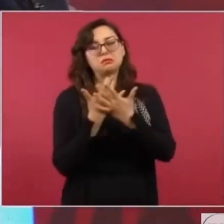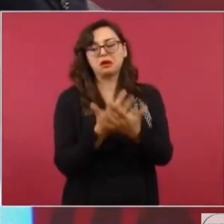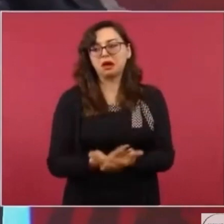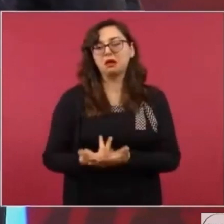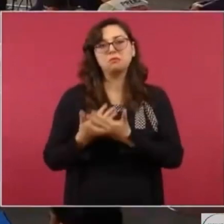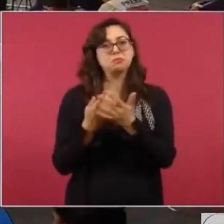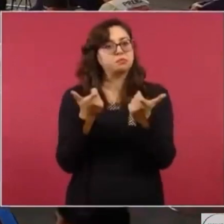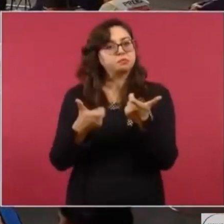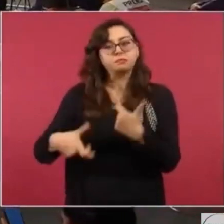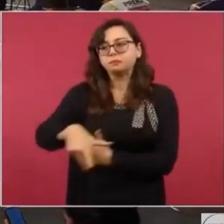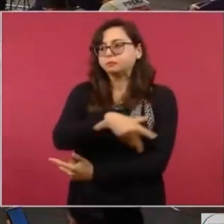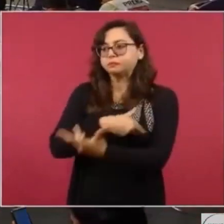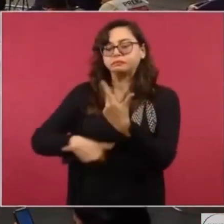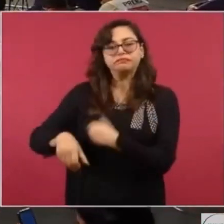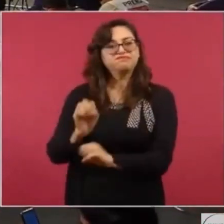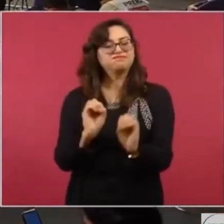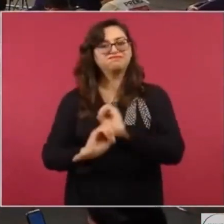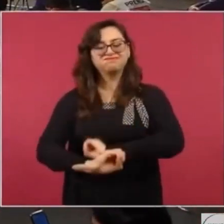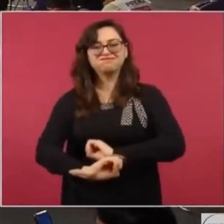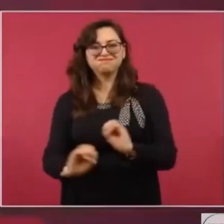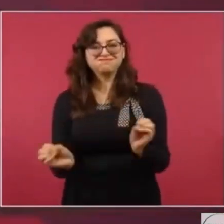Porque estaba así.